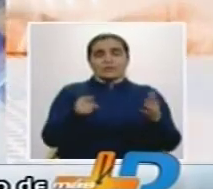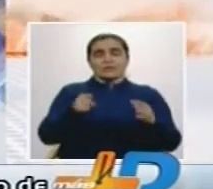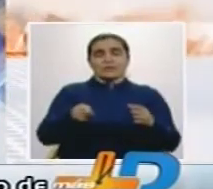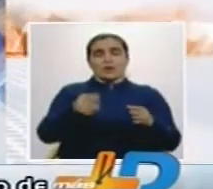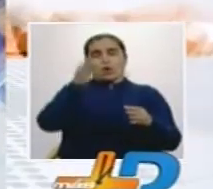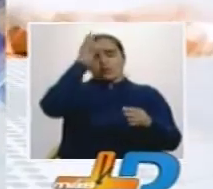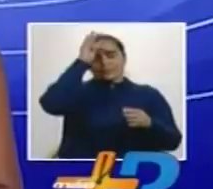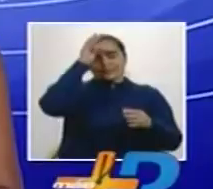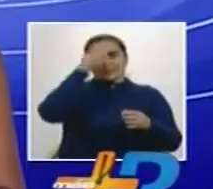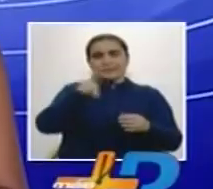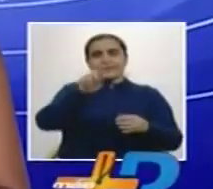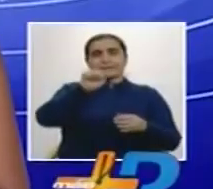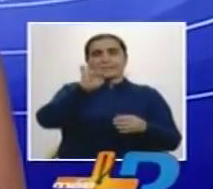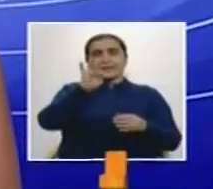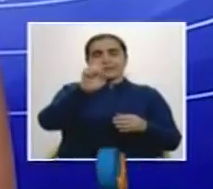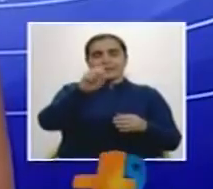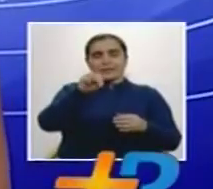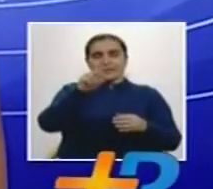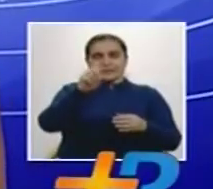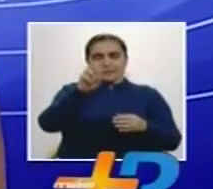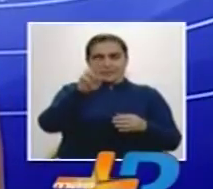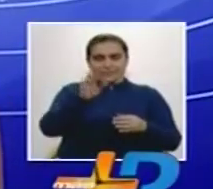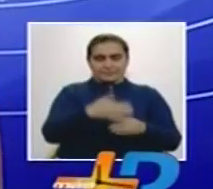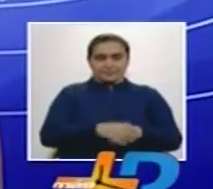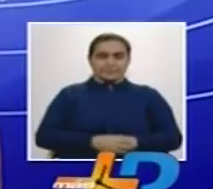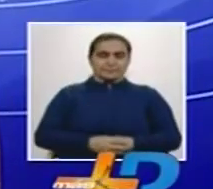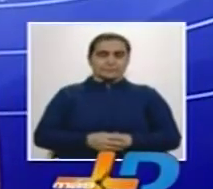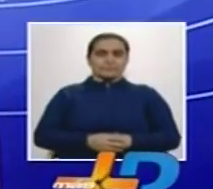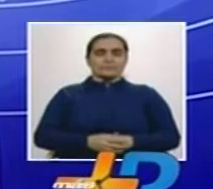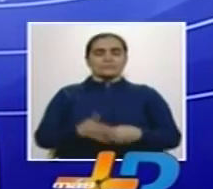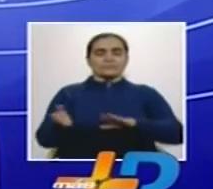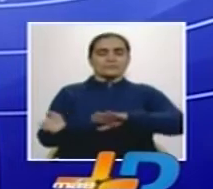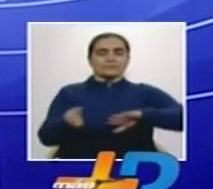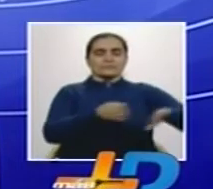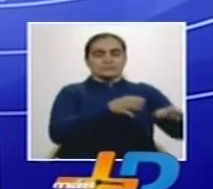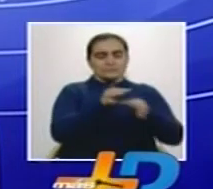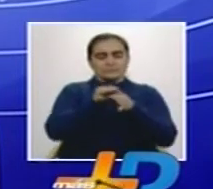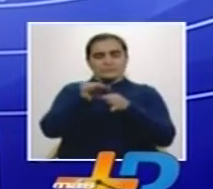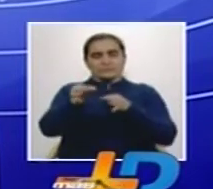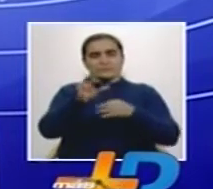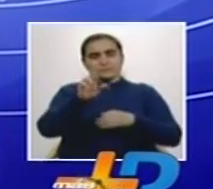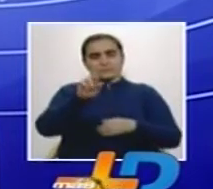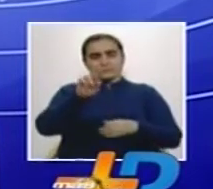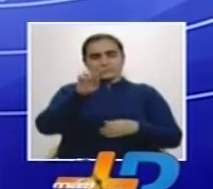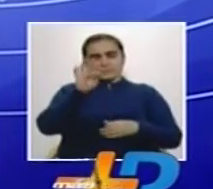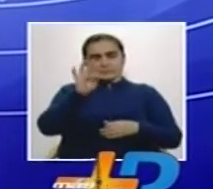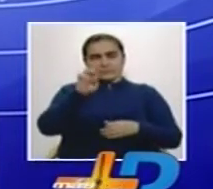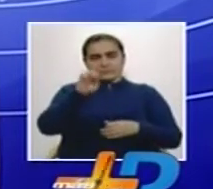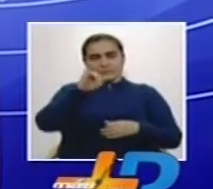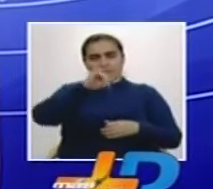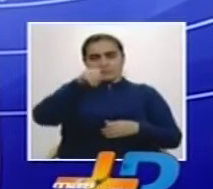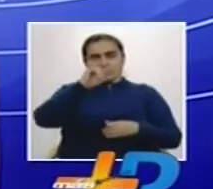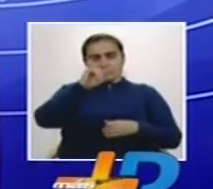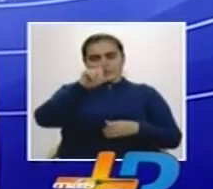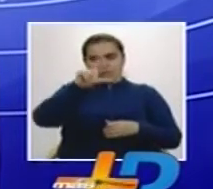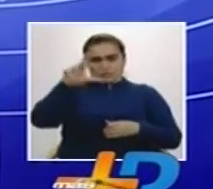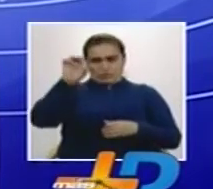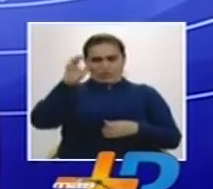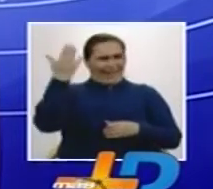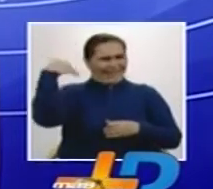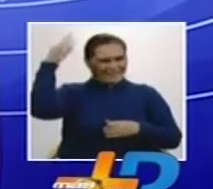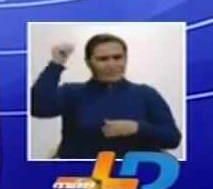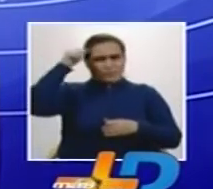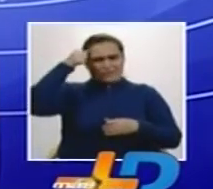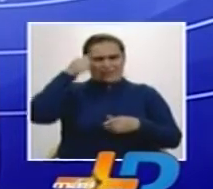Santander de Quilichao. Y en Trujillo se cumple a esta hora un homenaje a la memoria de las víctimas que dejaron los hechos que se conocieron como la masacre de